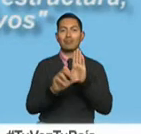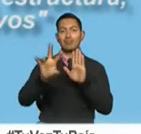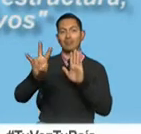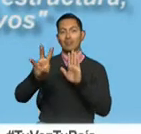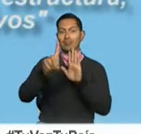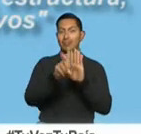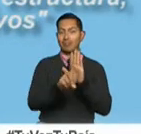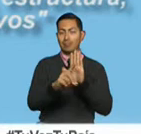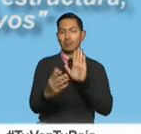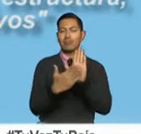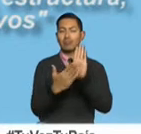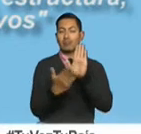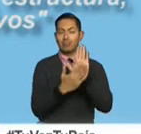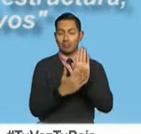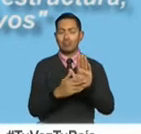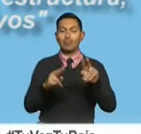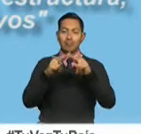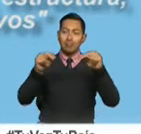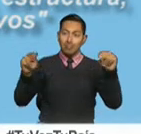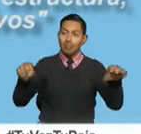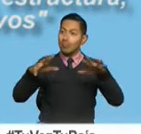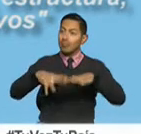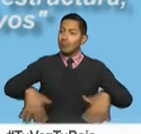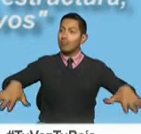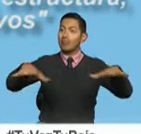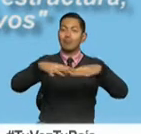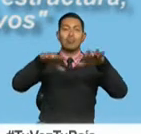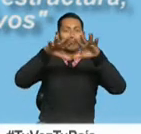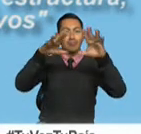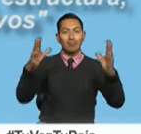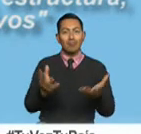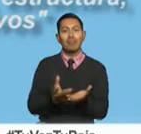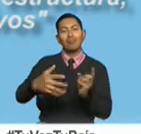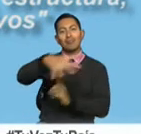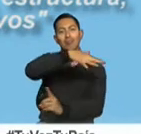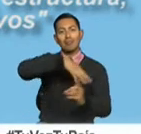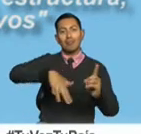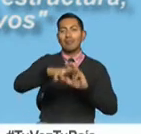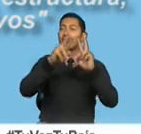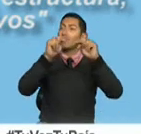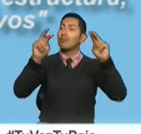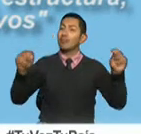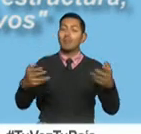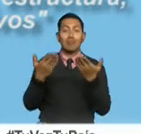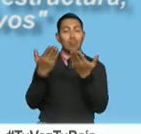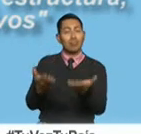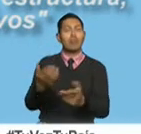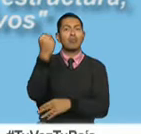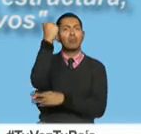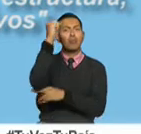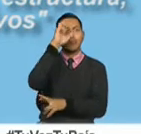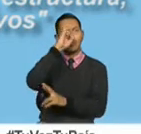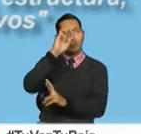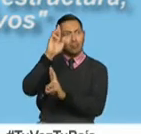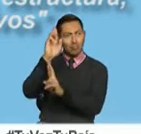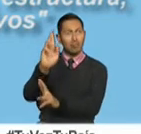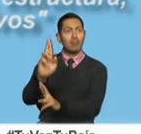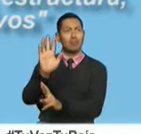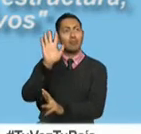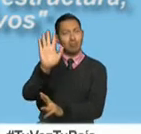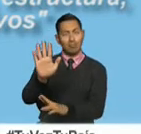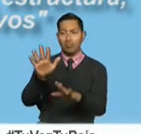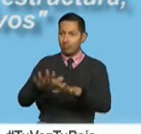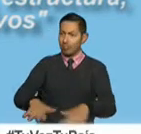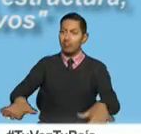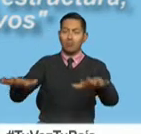que establece que la naturaleza o Pachamama, donde se reproduce y realiza la vida, tiene derecho a que se respete integralmente su